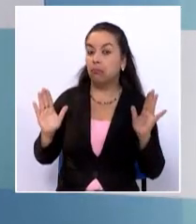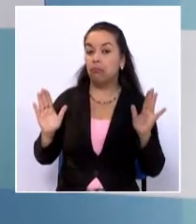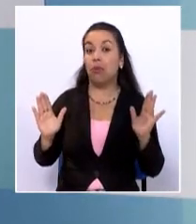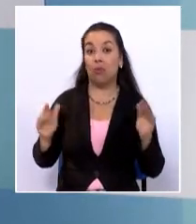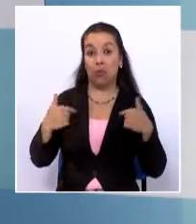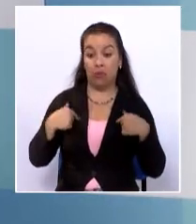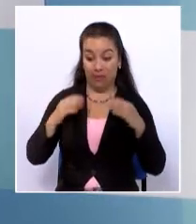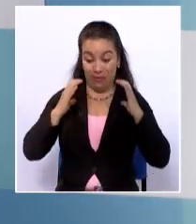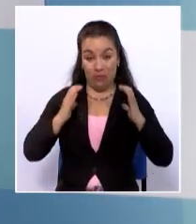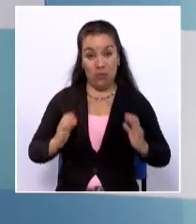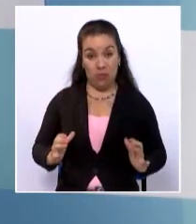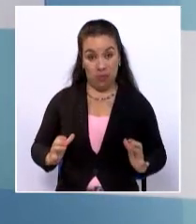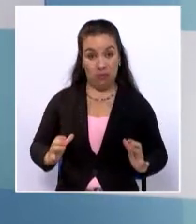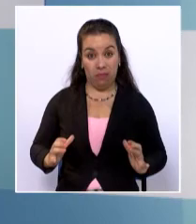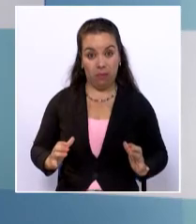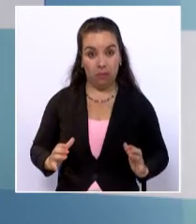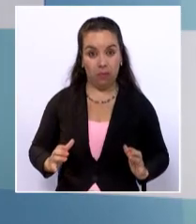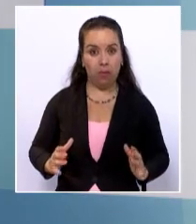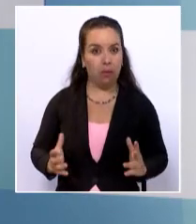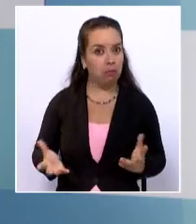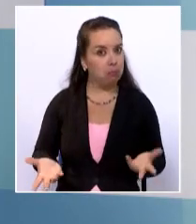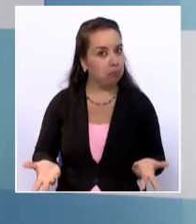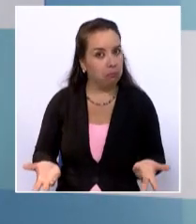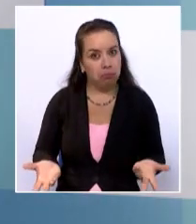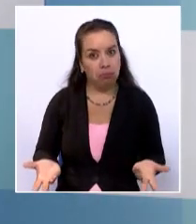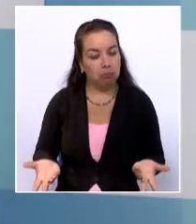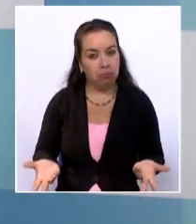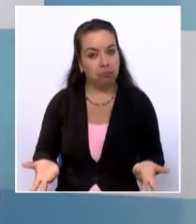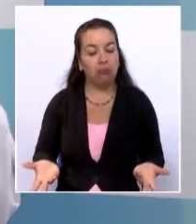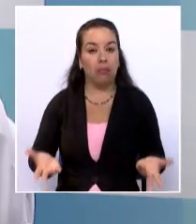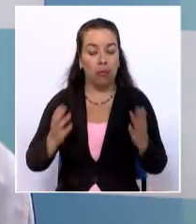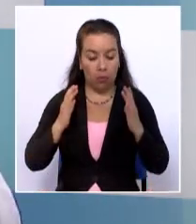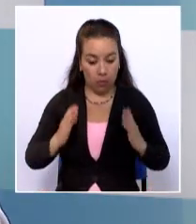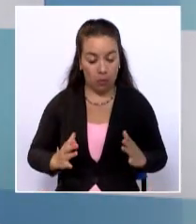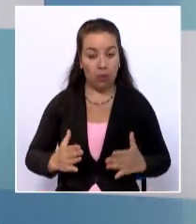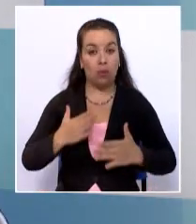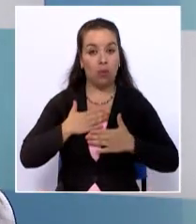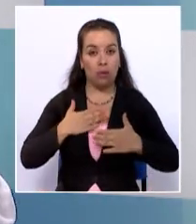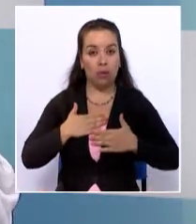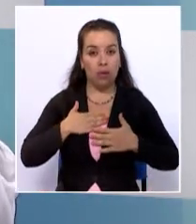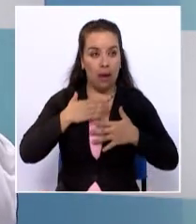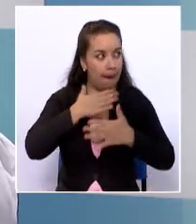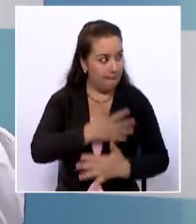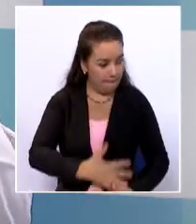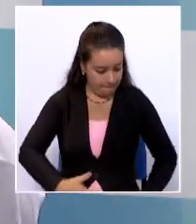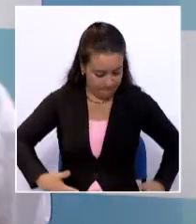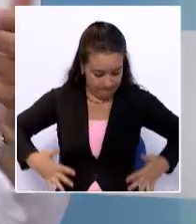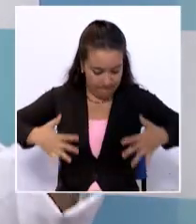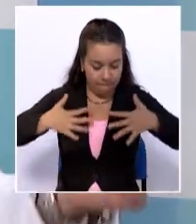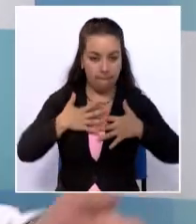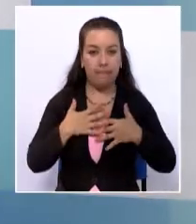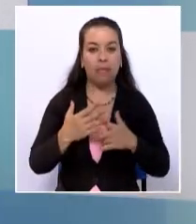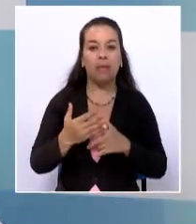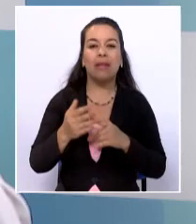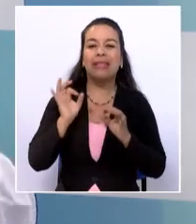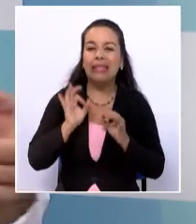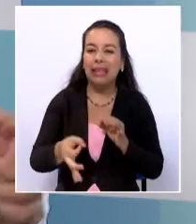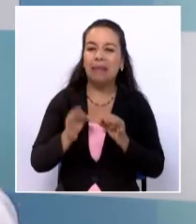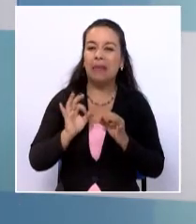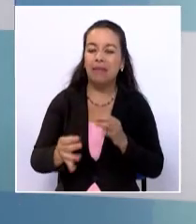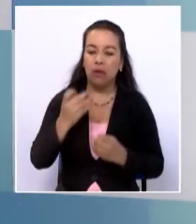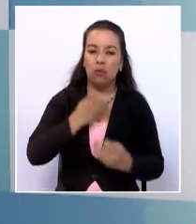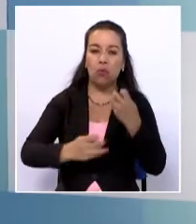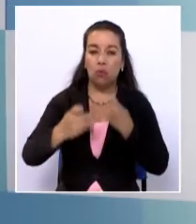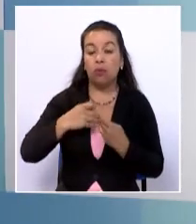nuestro organismo como que no le invertimos mucho y realmente nuestro organismo está cubierta es la que nos va a acompañar siempre el